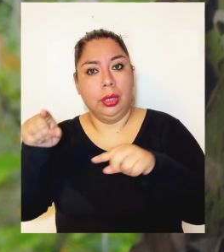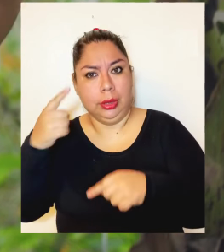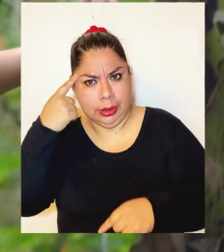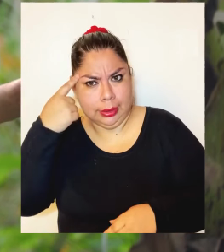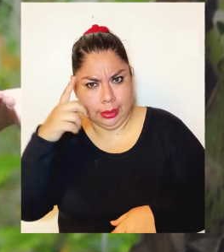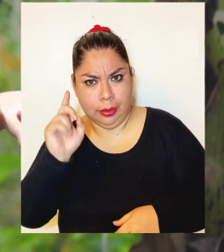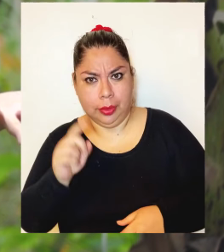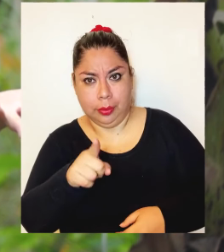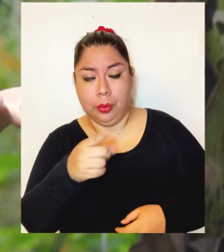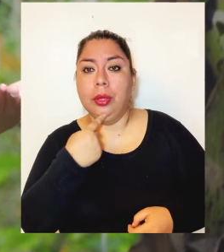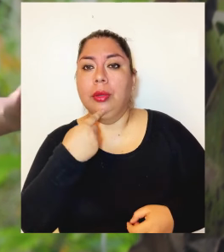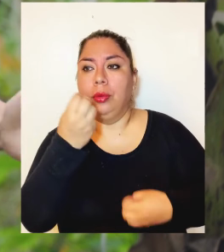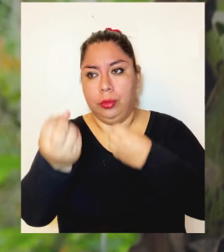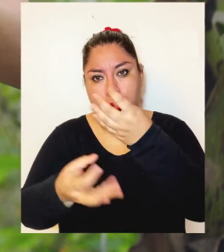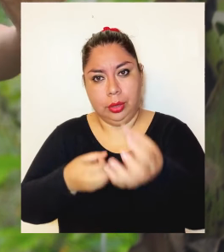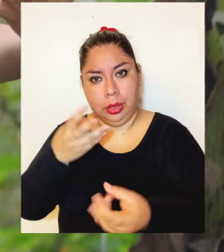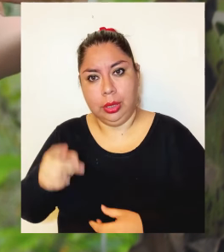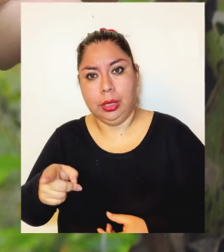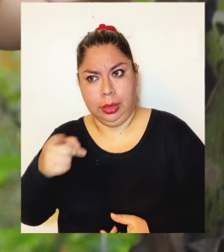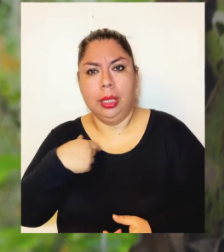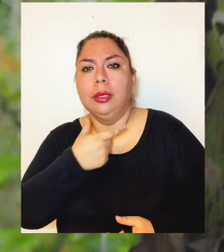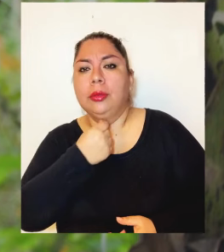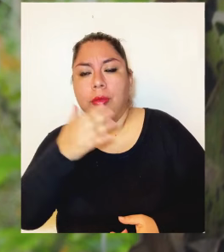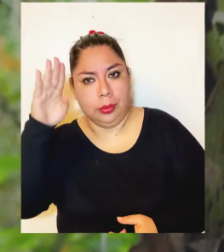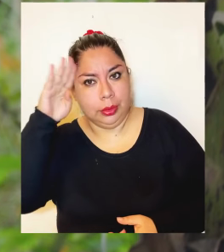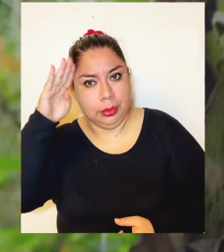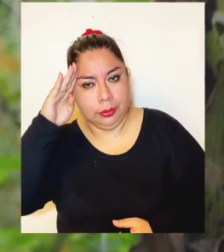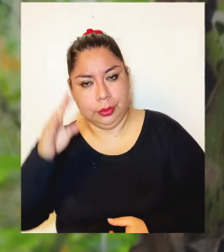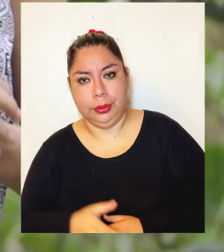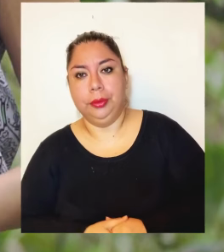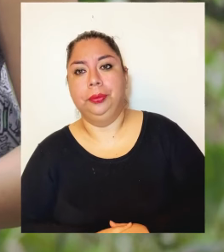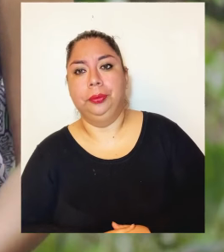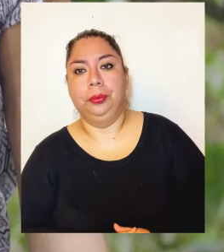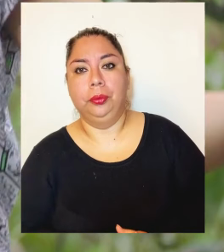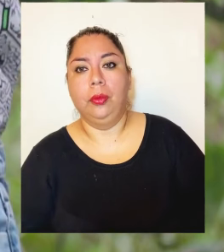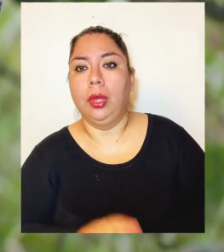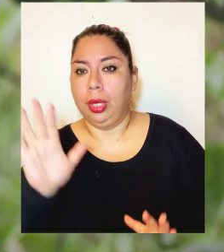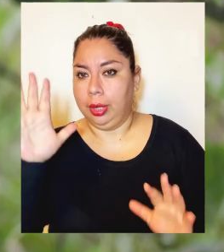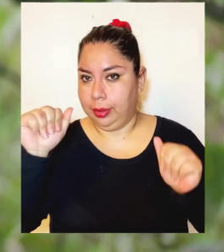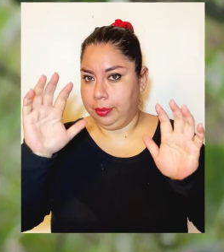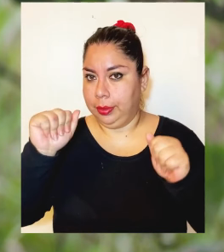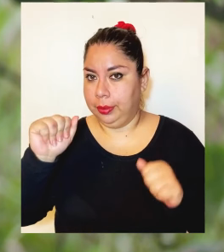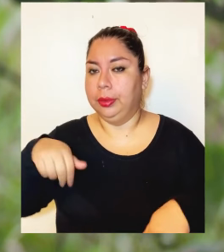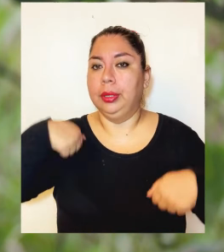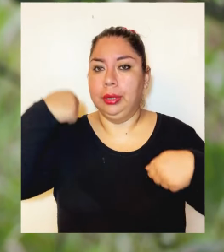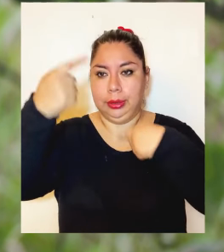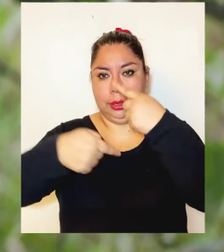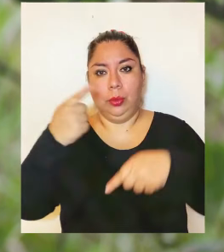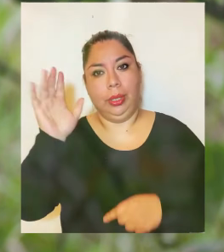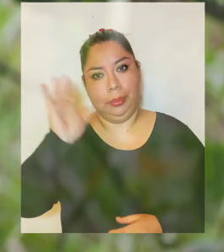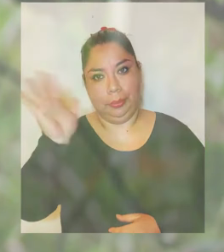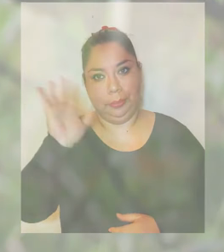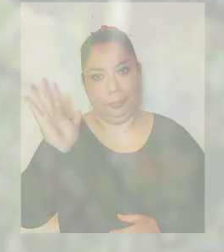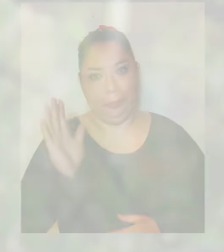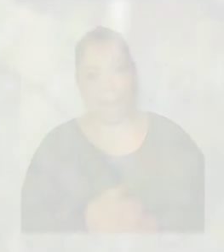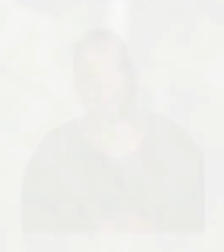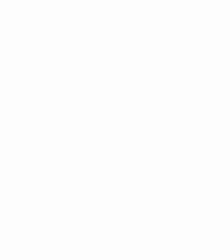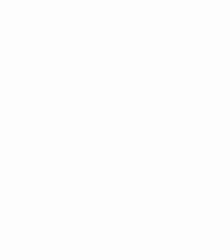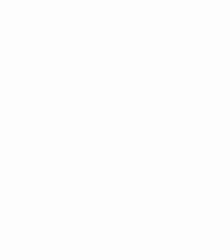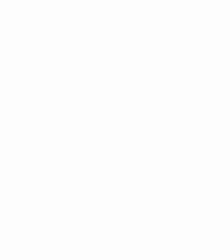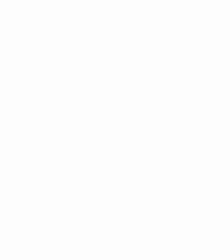ustedes ya saben que pueden contar en las personas que más confían. ¡Hasta el siguiente juego! ¡Hasta